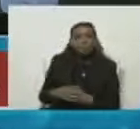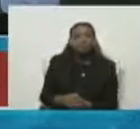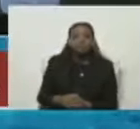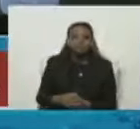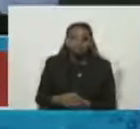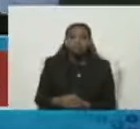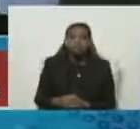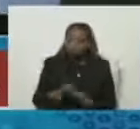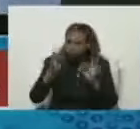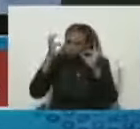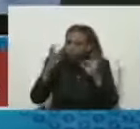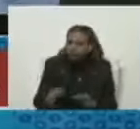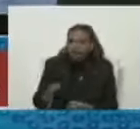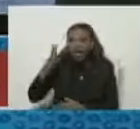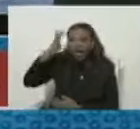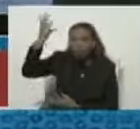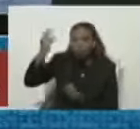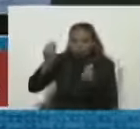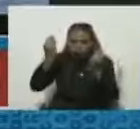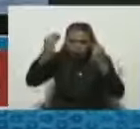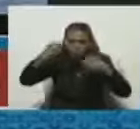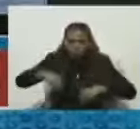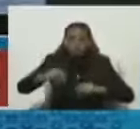Es decreto sagrado.